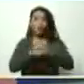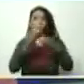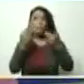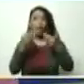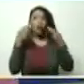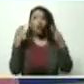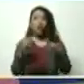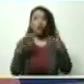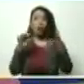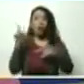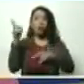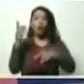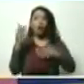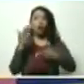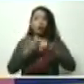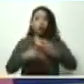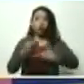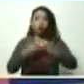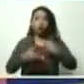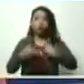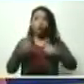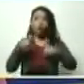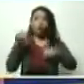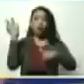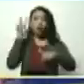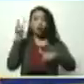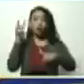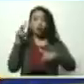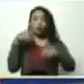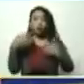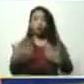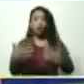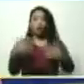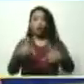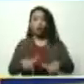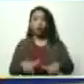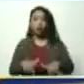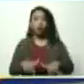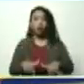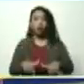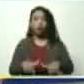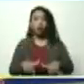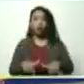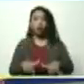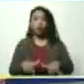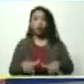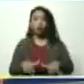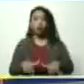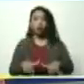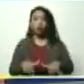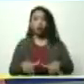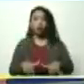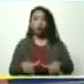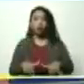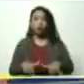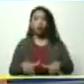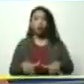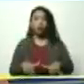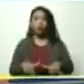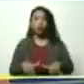normalizar esas relaciones con Venezuela partiendo de este de ese escale